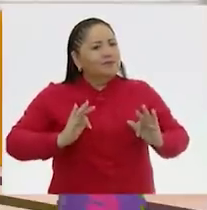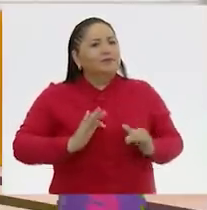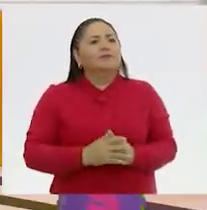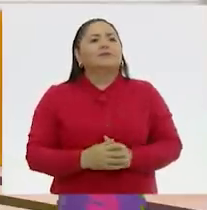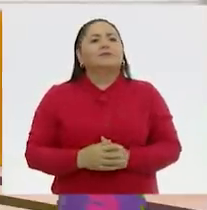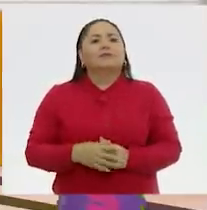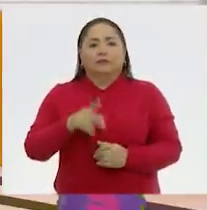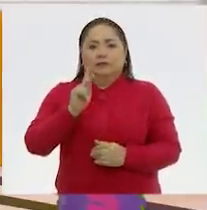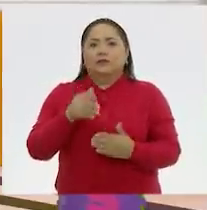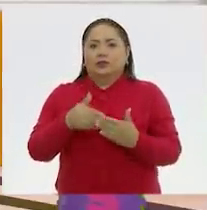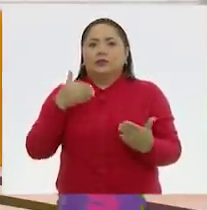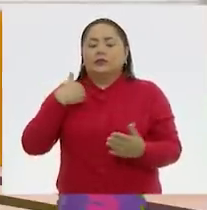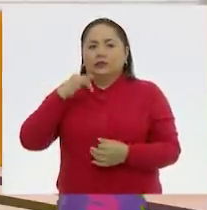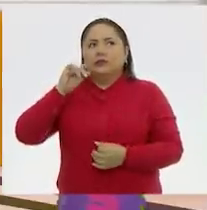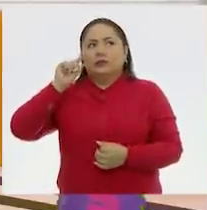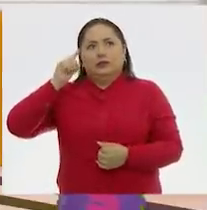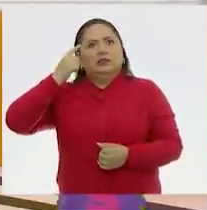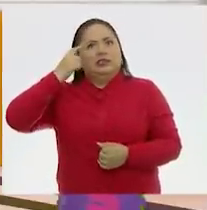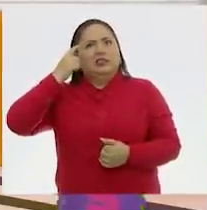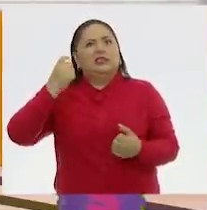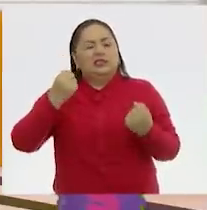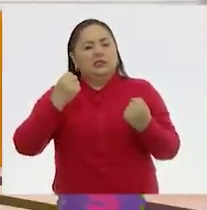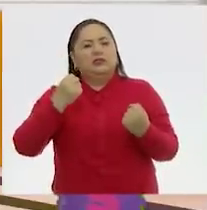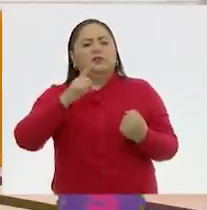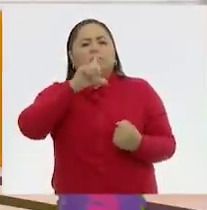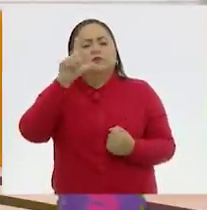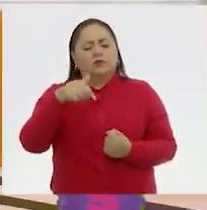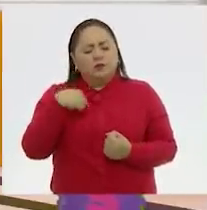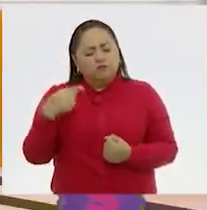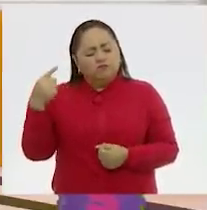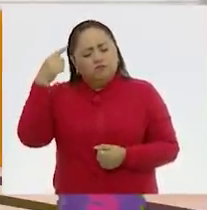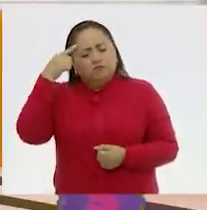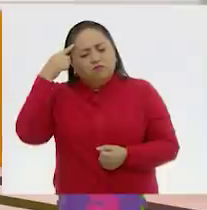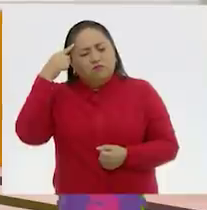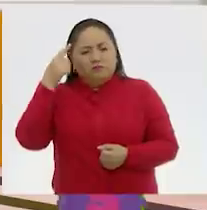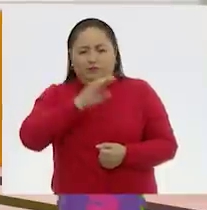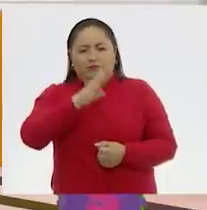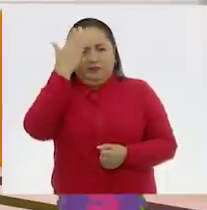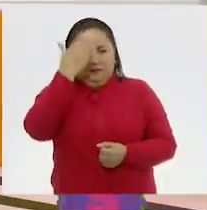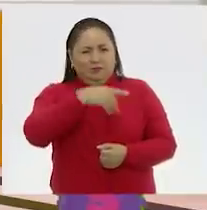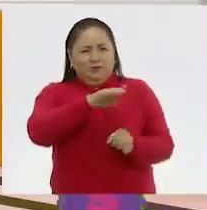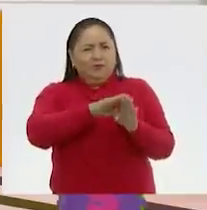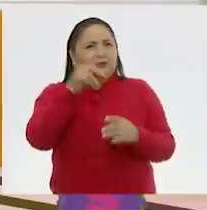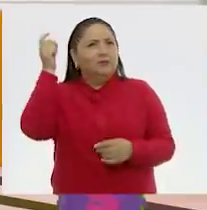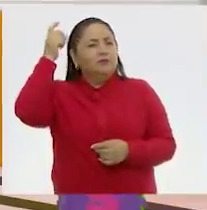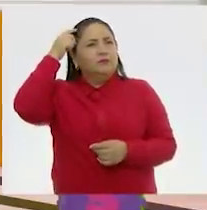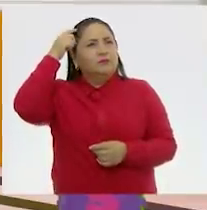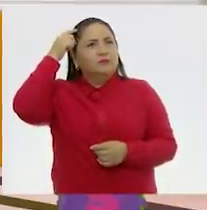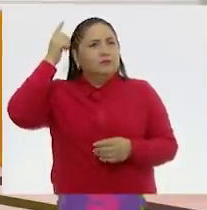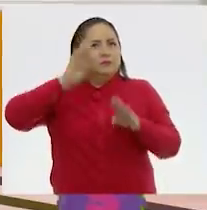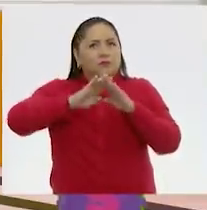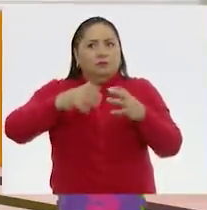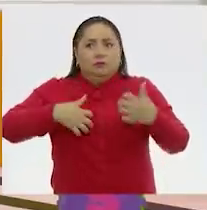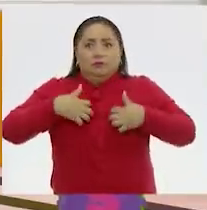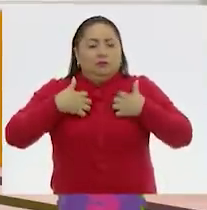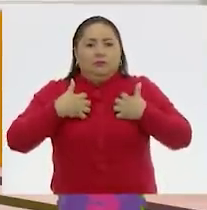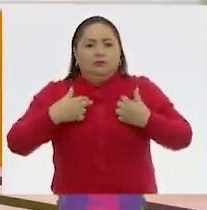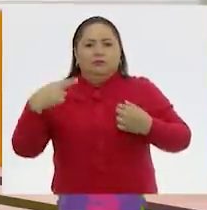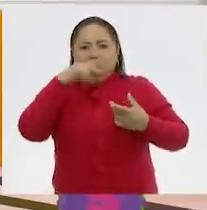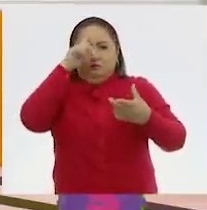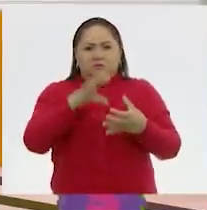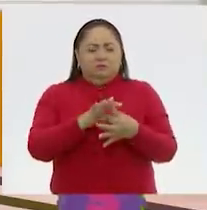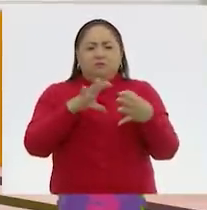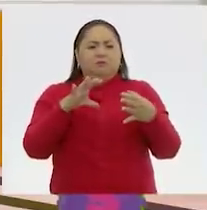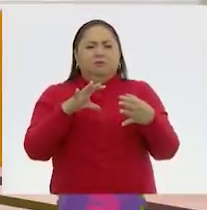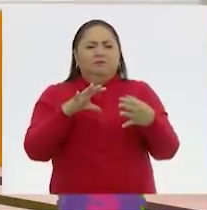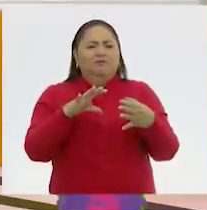verdad sí estaba enojado, fíjate que estaba muy enojado. Y entonces mi mente, ya sabes cómo es la mente cuando uno deja que las emociones se apoderen